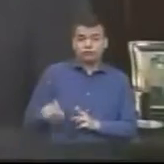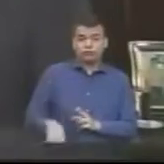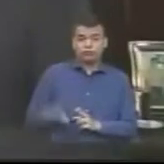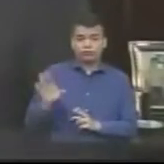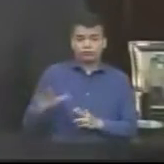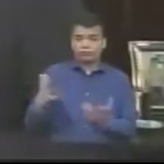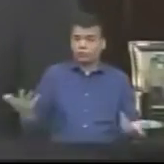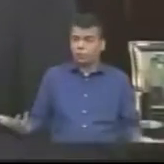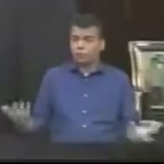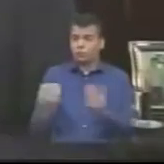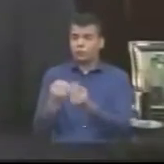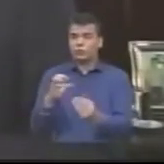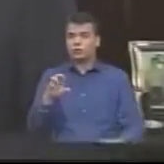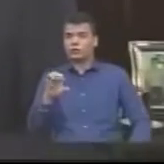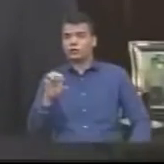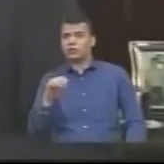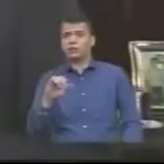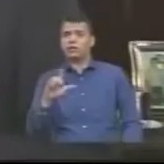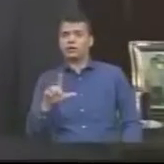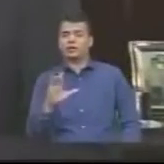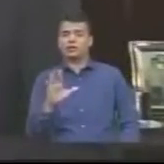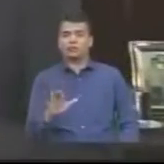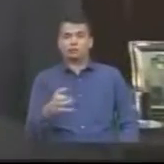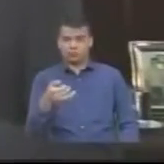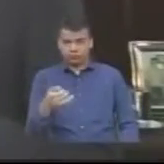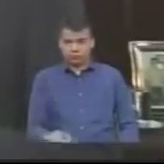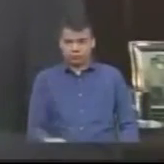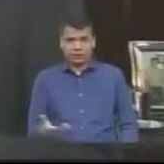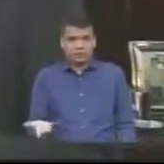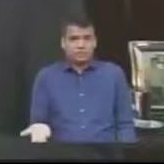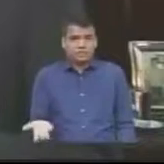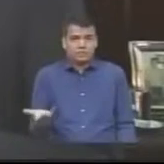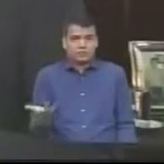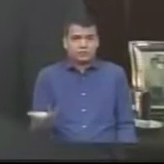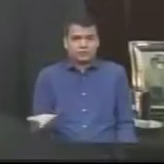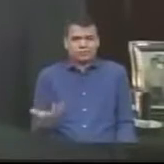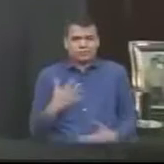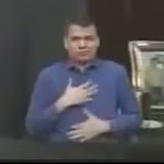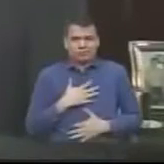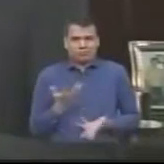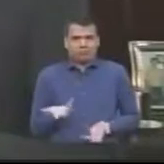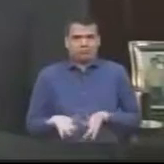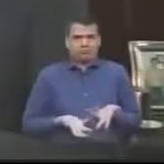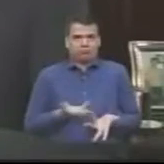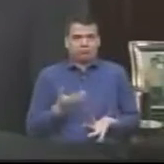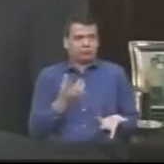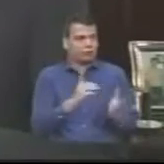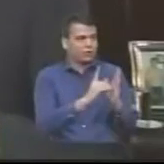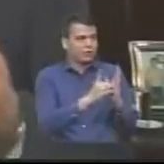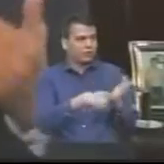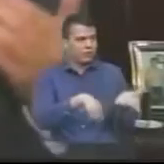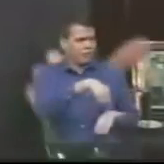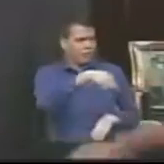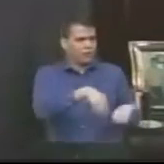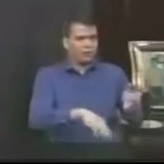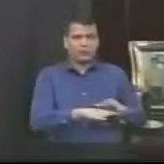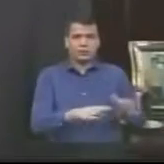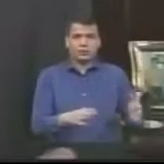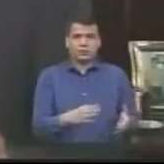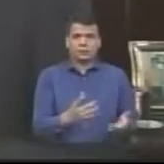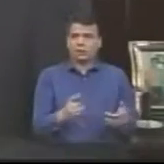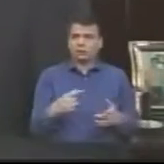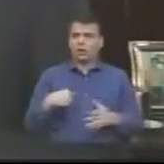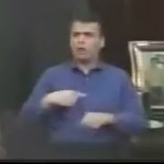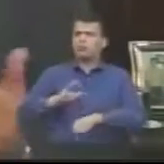Pero la caja de retiro de las fuerzas militares no puede hacer absolutamente nada si no tiene el decreto firmado que